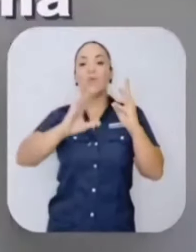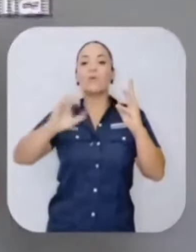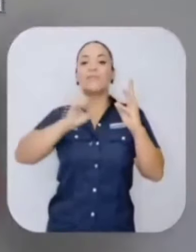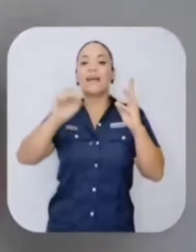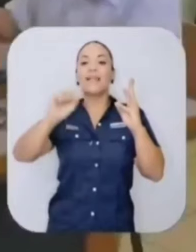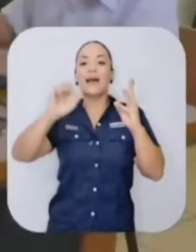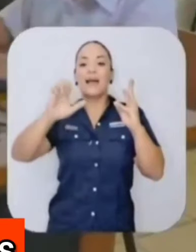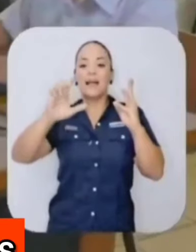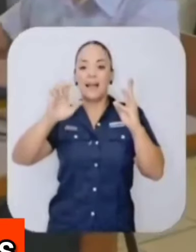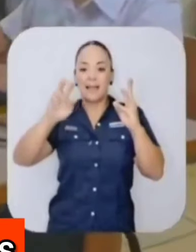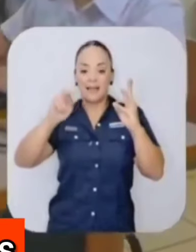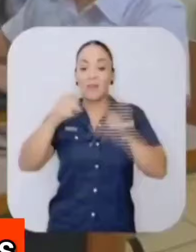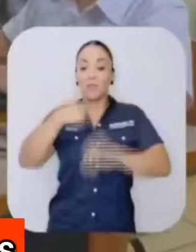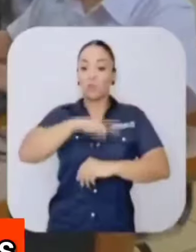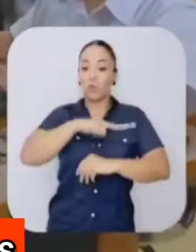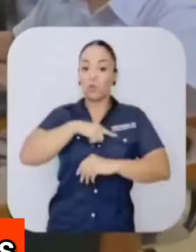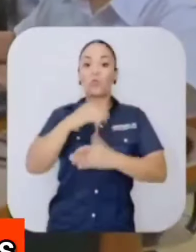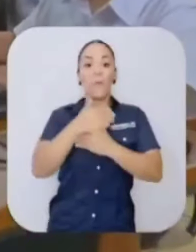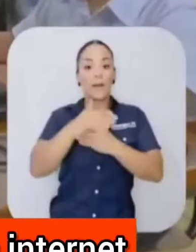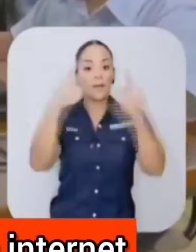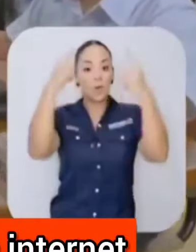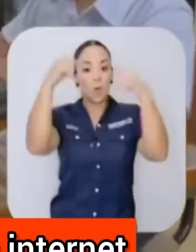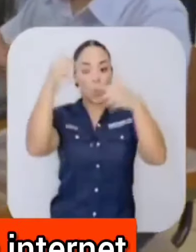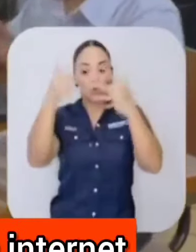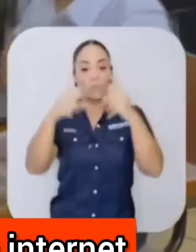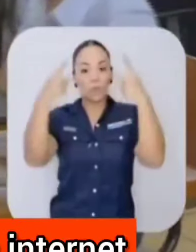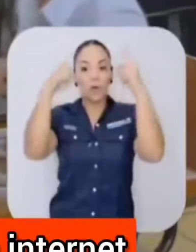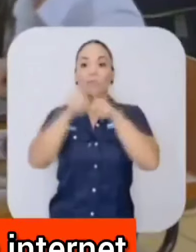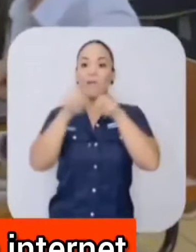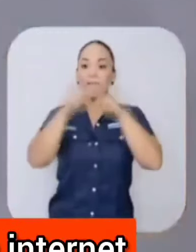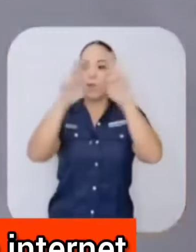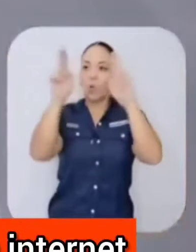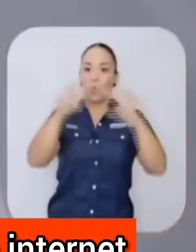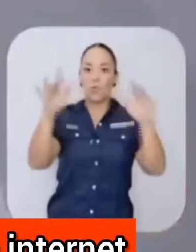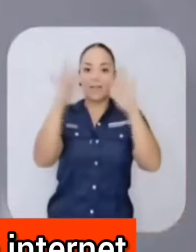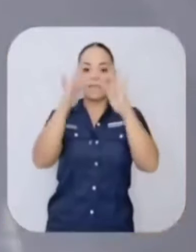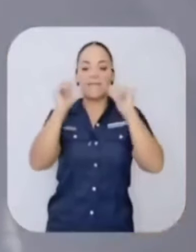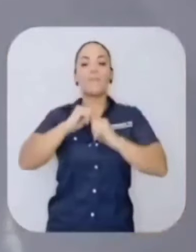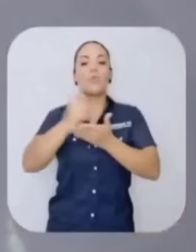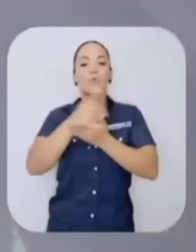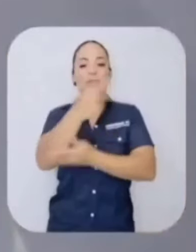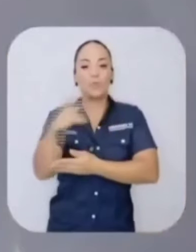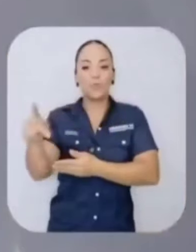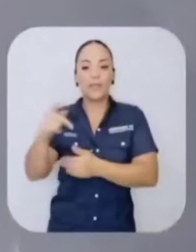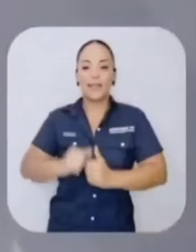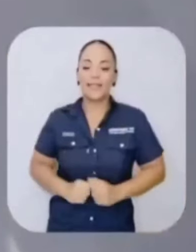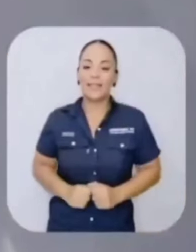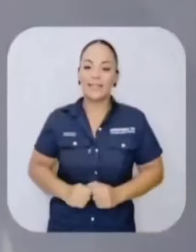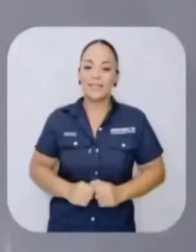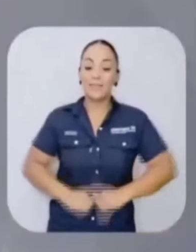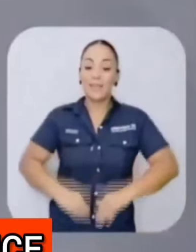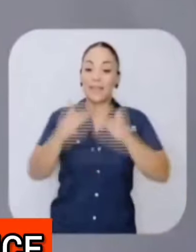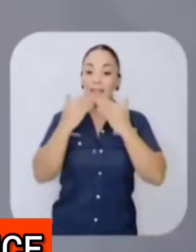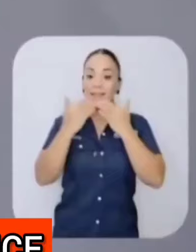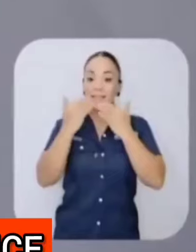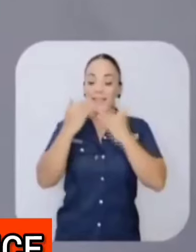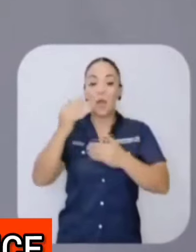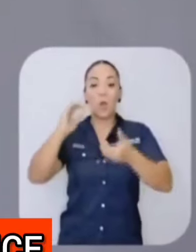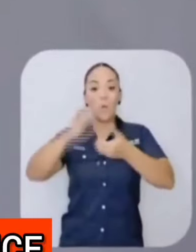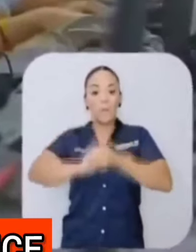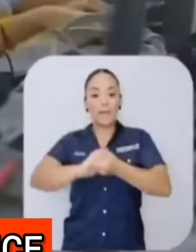Elena. Queremos compartirles los logros que hemos alcanzado en conectividad a Internet en la provincia de Punta Arenas, gracias a